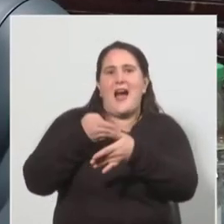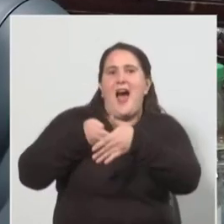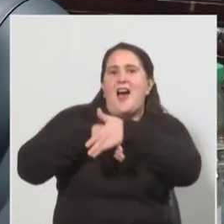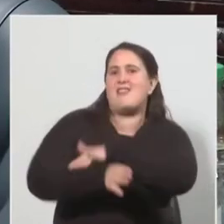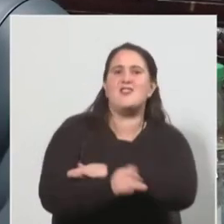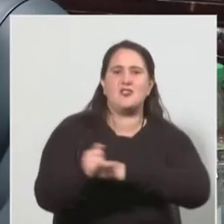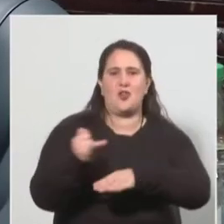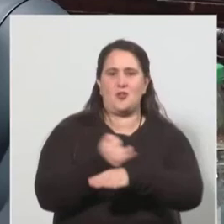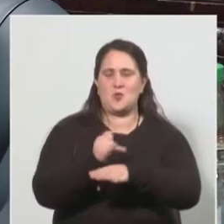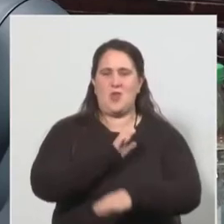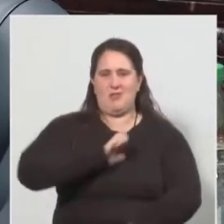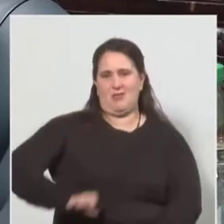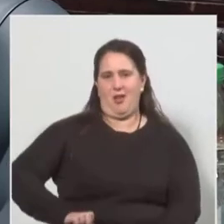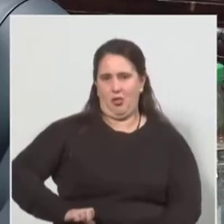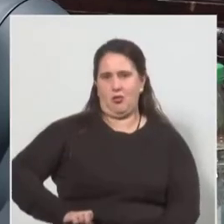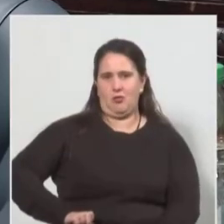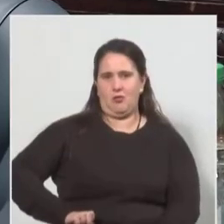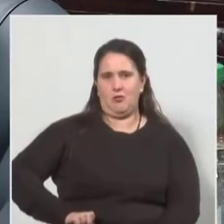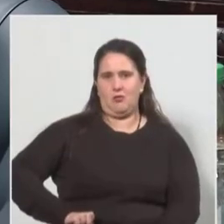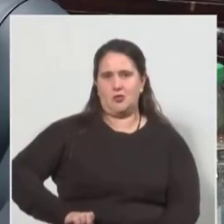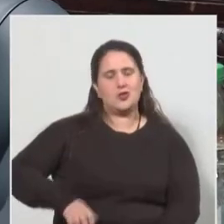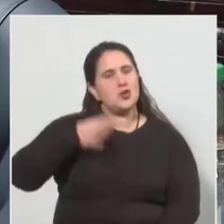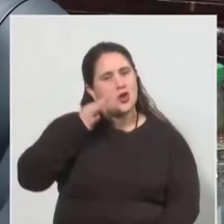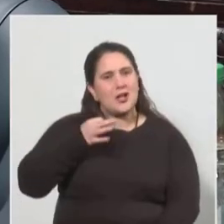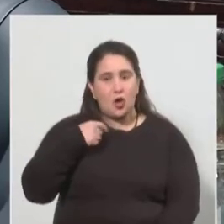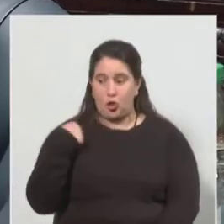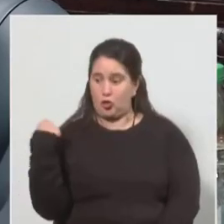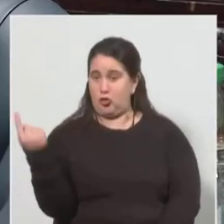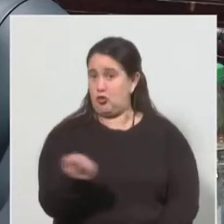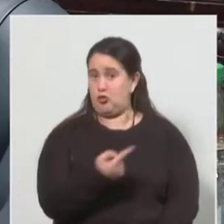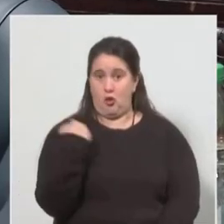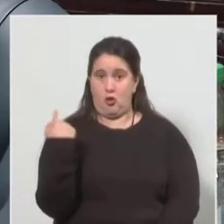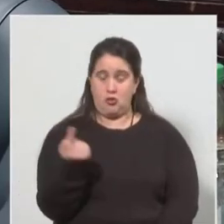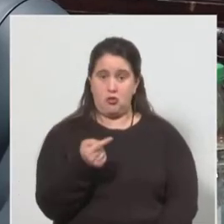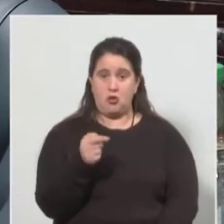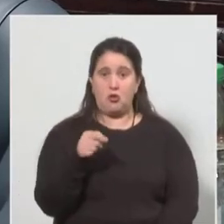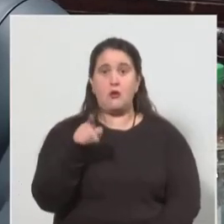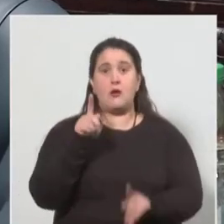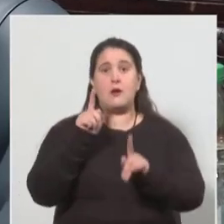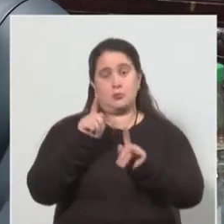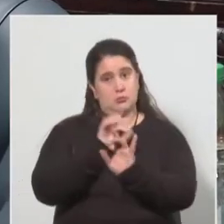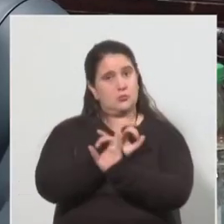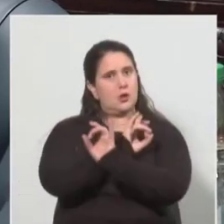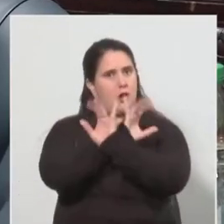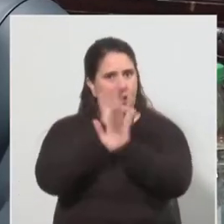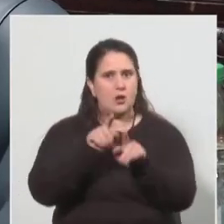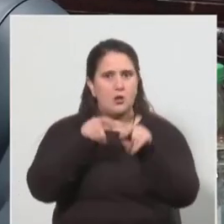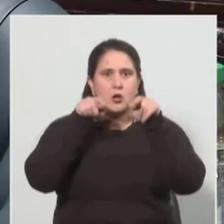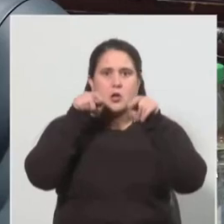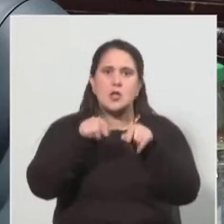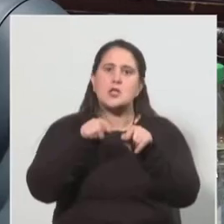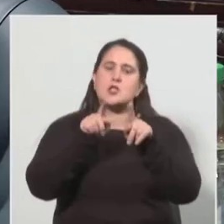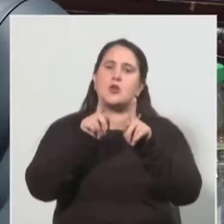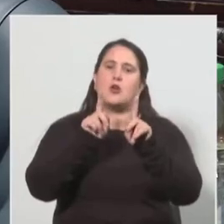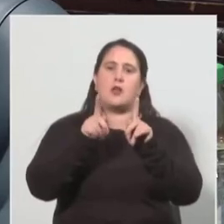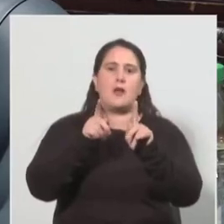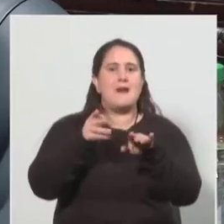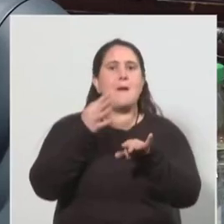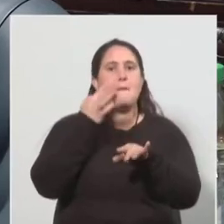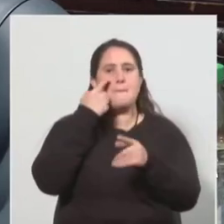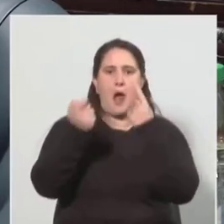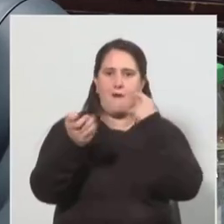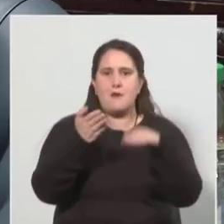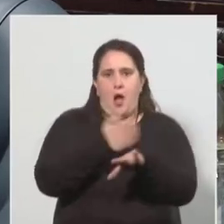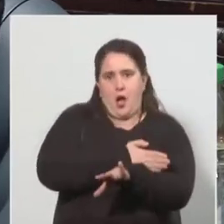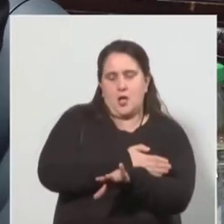Estado. Y creo que aquí todos y todas tenemos claro que eso debemos prevenirlo